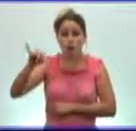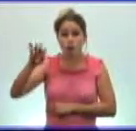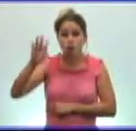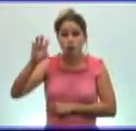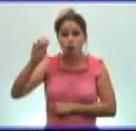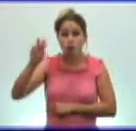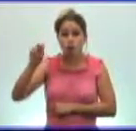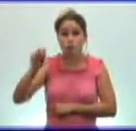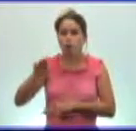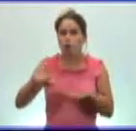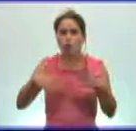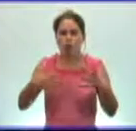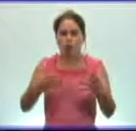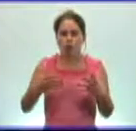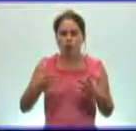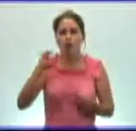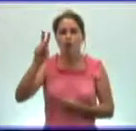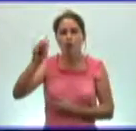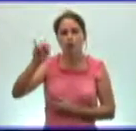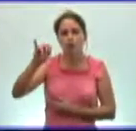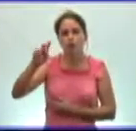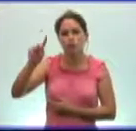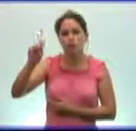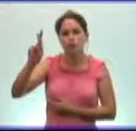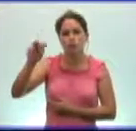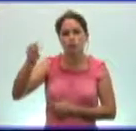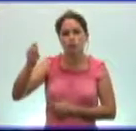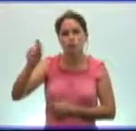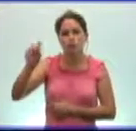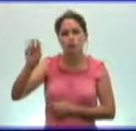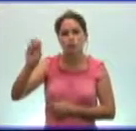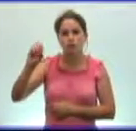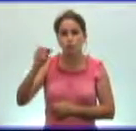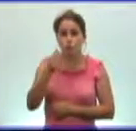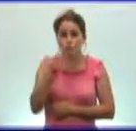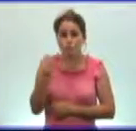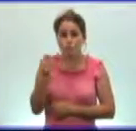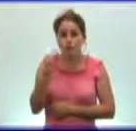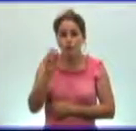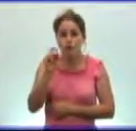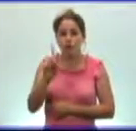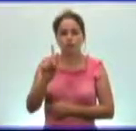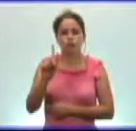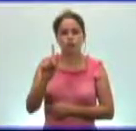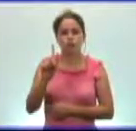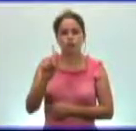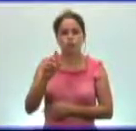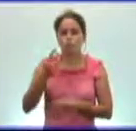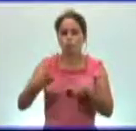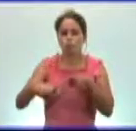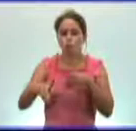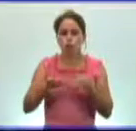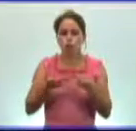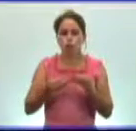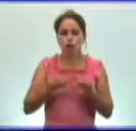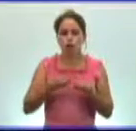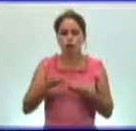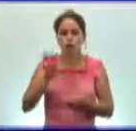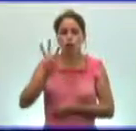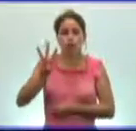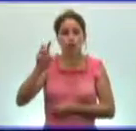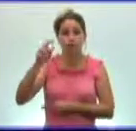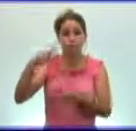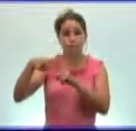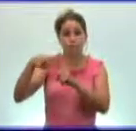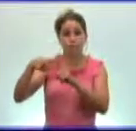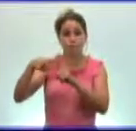nitrato, que su carga es -1, y del catión hierro 3 más, que tiene número de